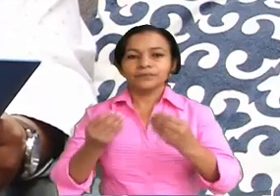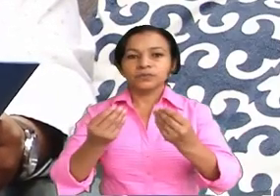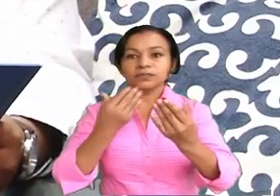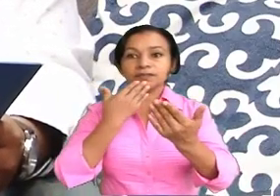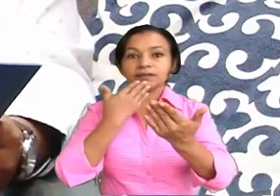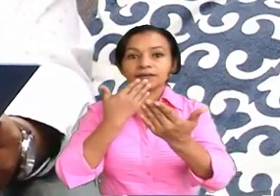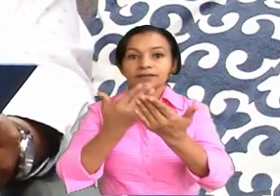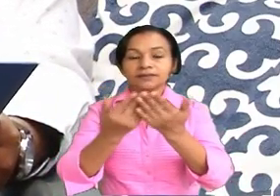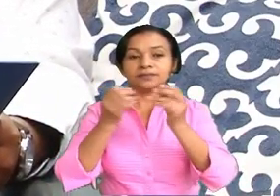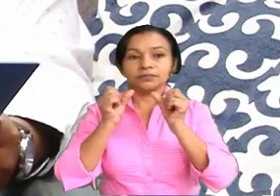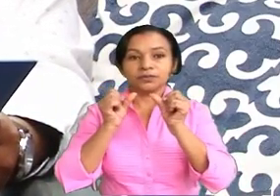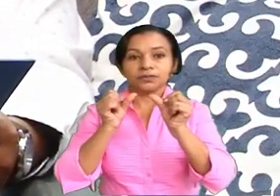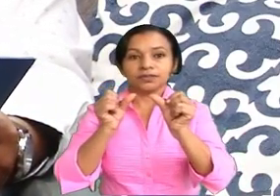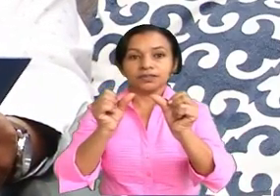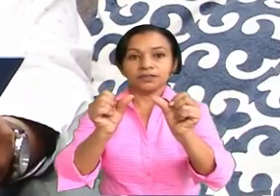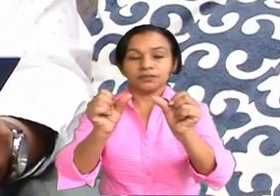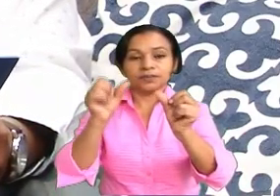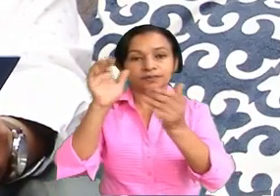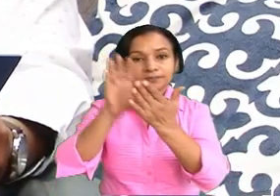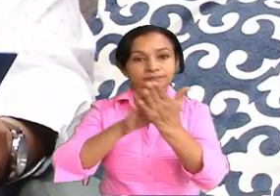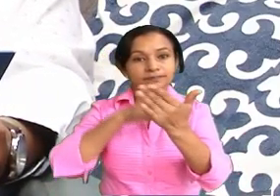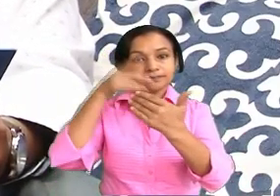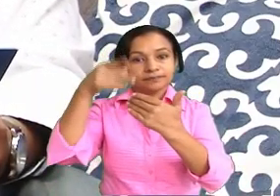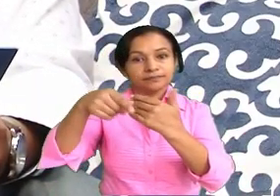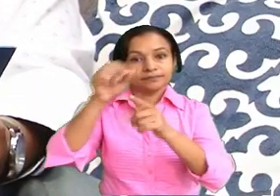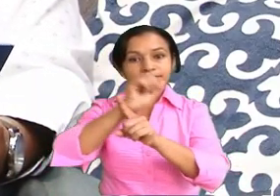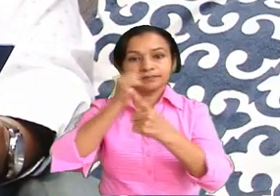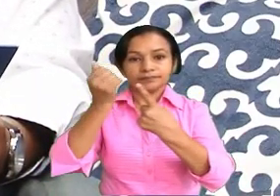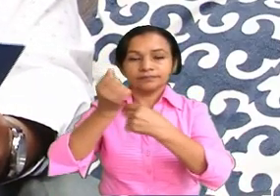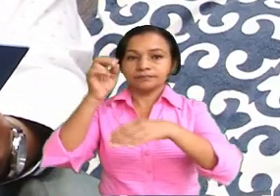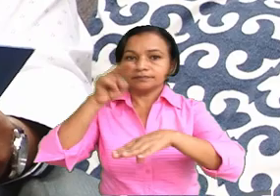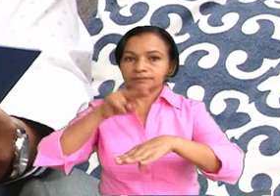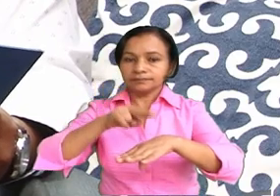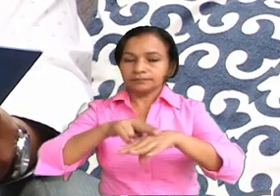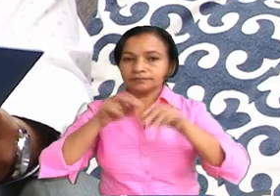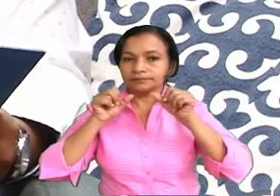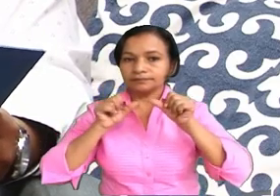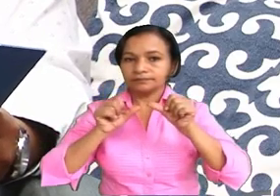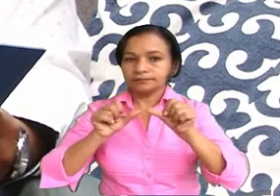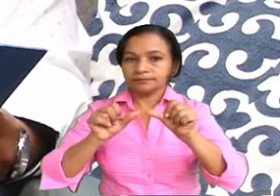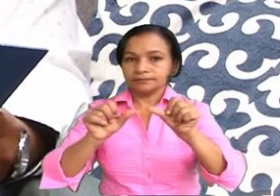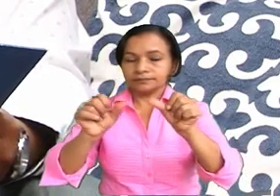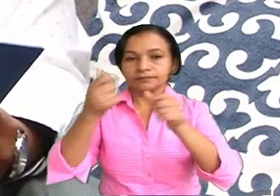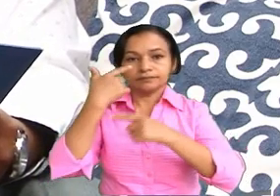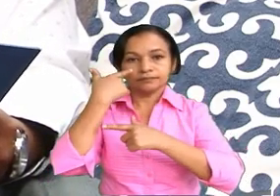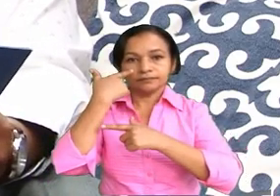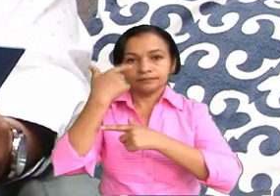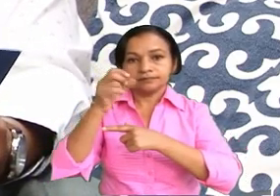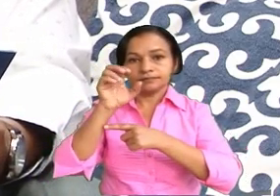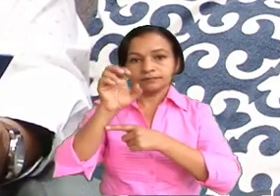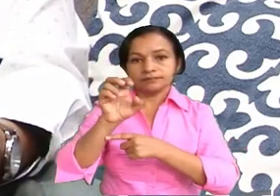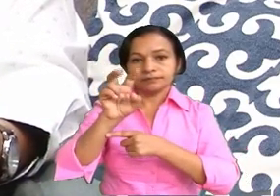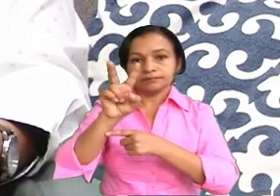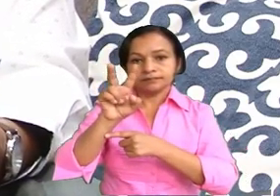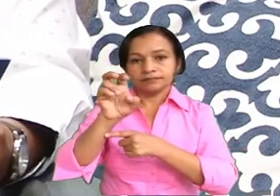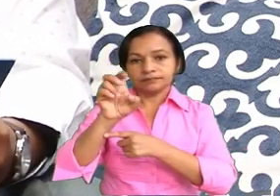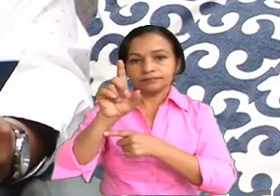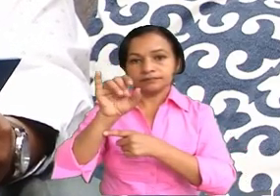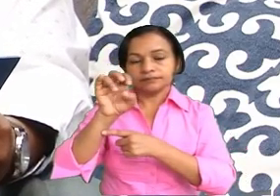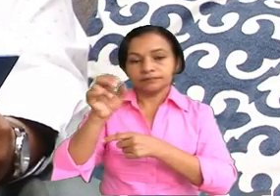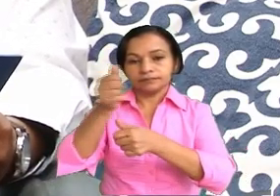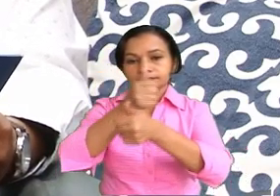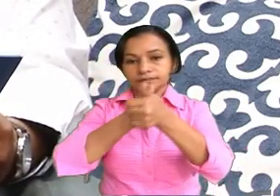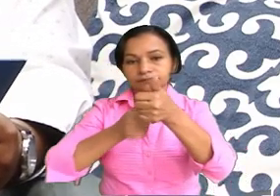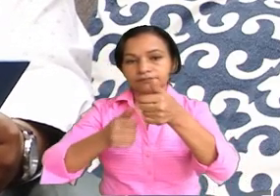Muchas gracias por continuar en sintonía de su programa desde el Parlamento. Continuamos nuestro proceso de conversación con nosotros, la compañera Evelyn Aburto, quien es